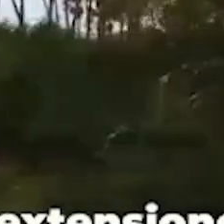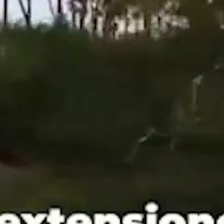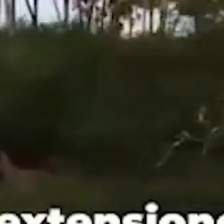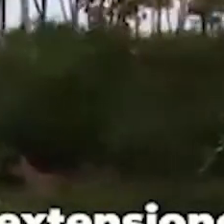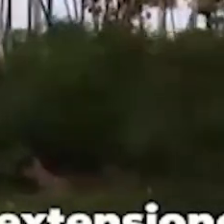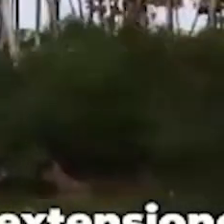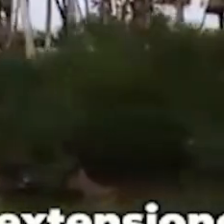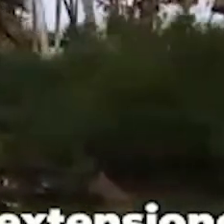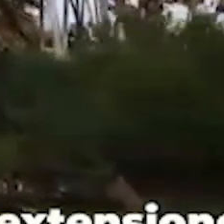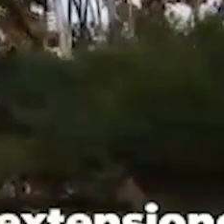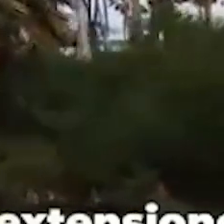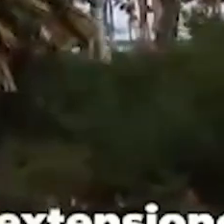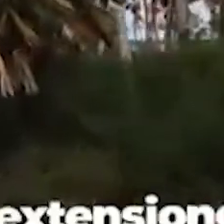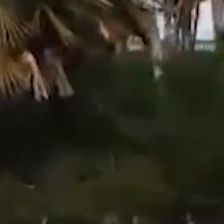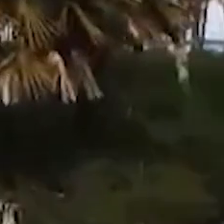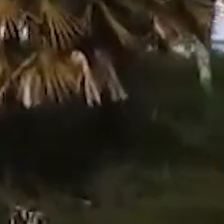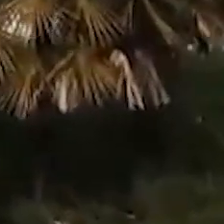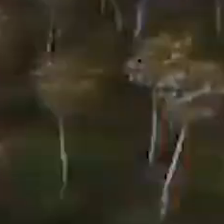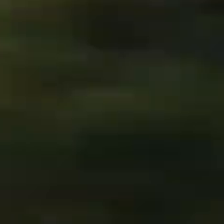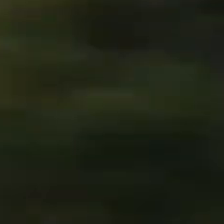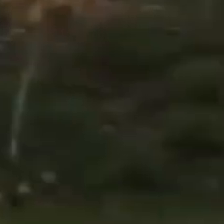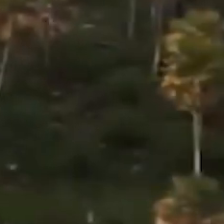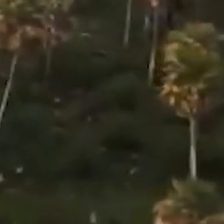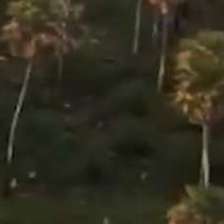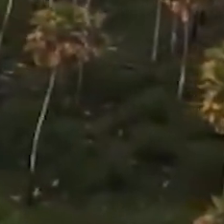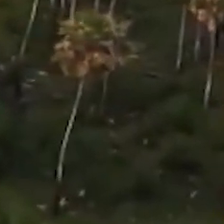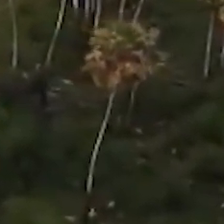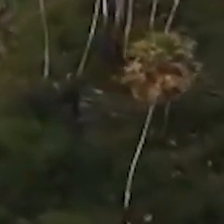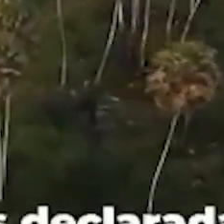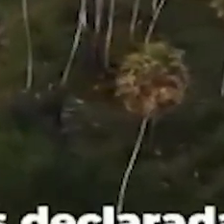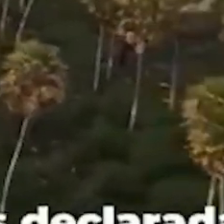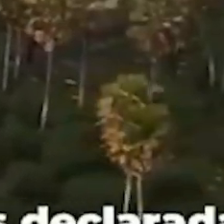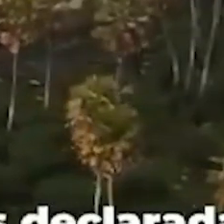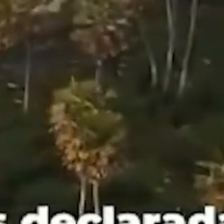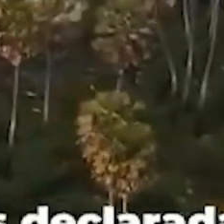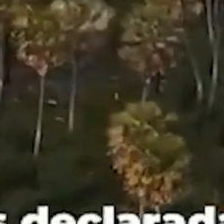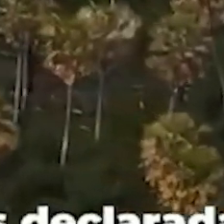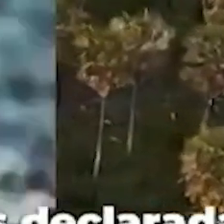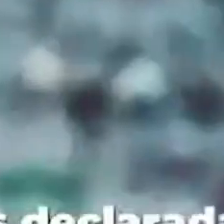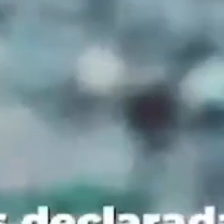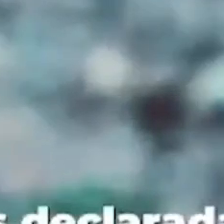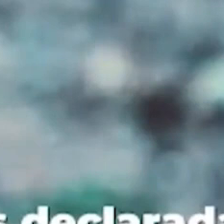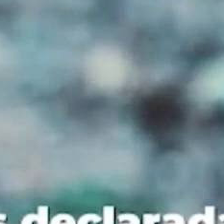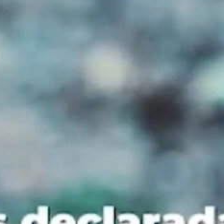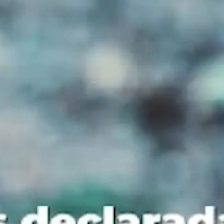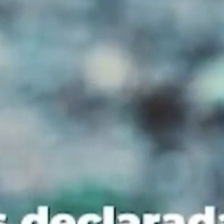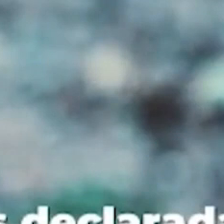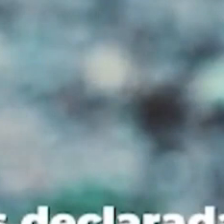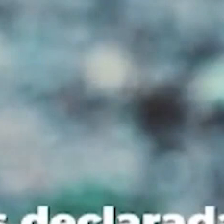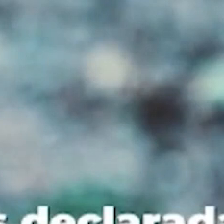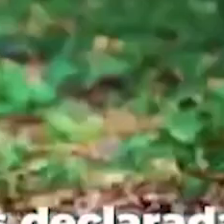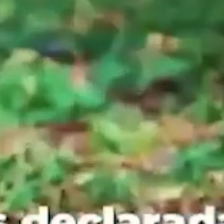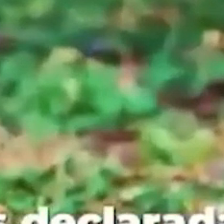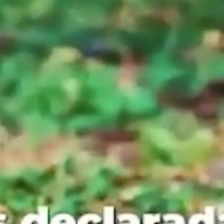a preservar ese ambiente. Tenemos entonces que en el Chaco hay 200.000 hectáreas